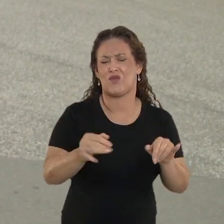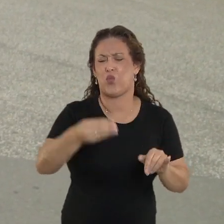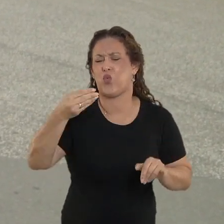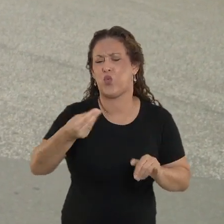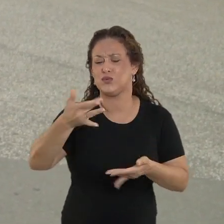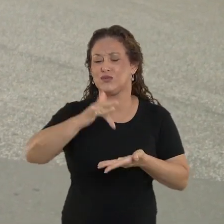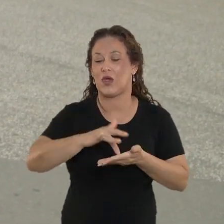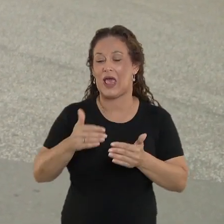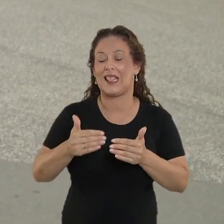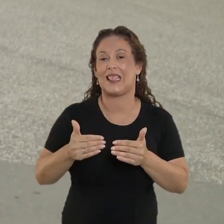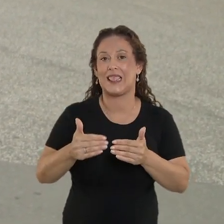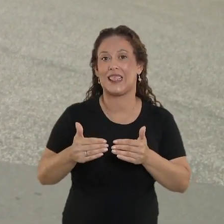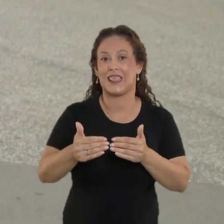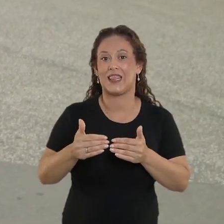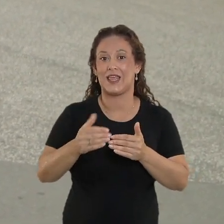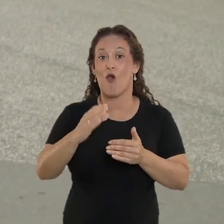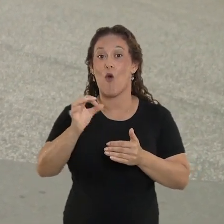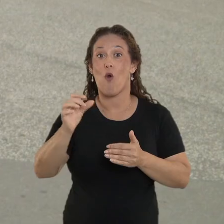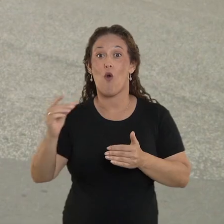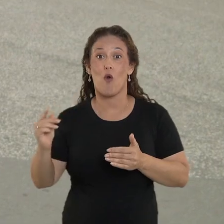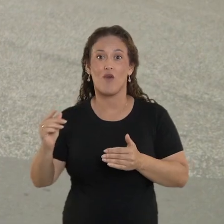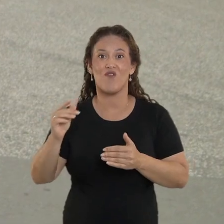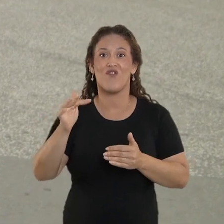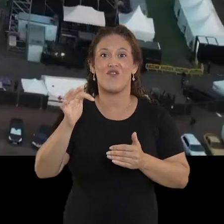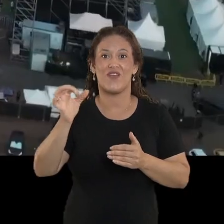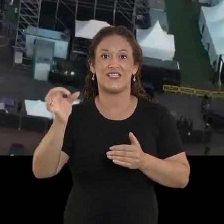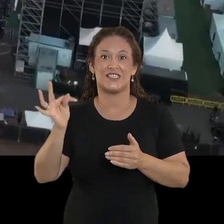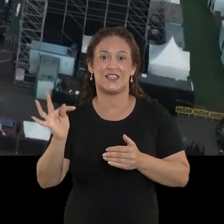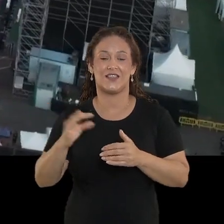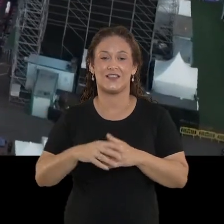pedazo de festival que se va a dar aquí próximamente, el Cook Fest.